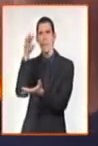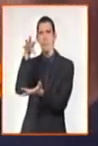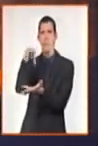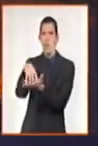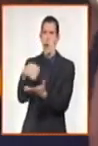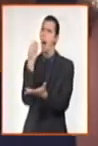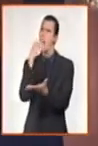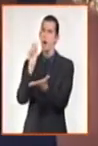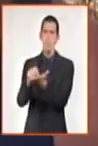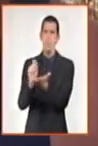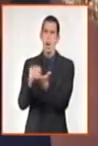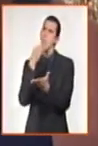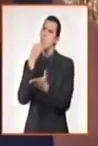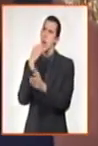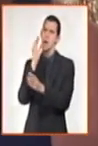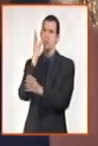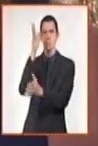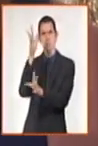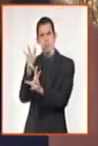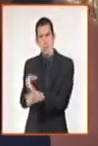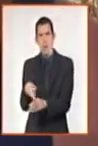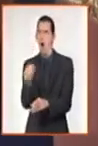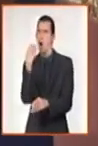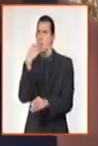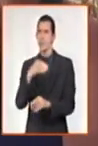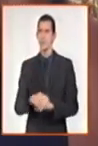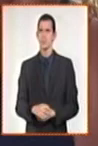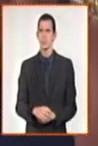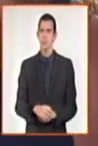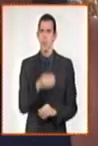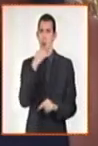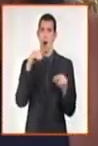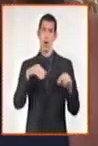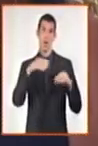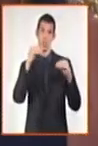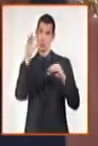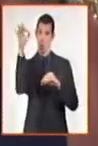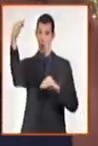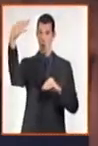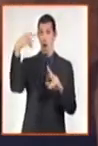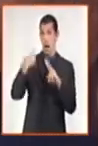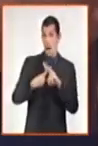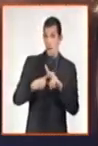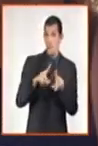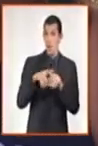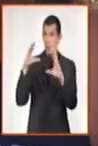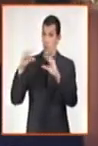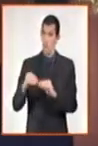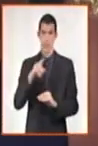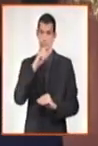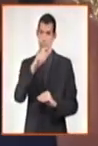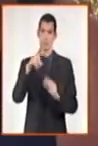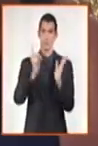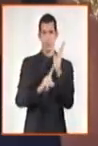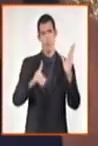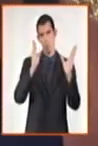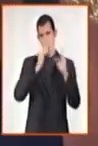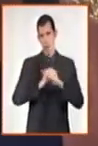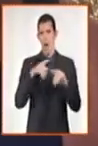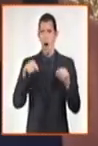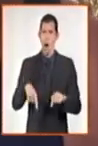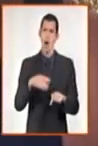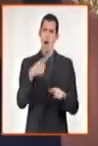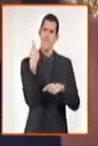Si hubiera corriente se podía hasta trabajar por la noche, pero no hay corriente. ¿Qué productos tiene aquí ahora mismo? Arroz, frijoles y